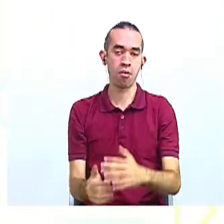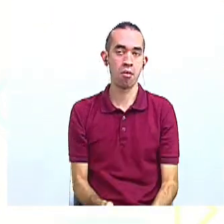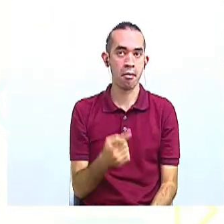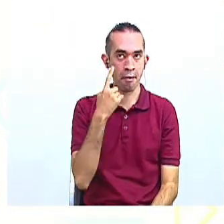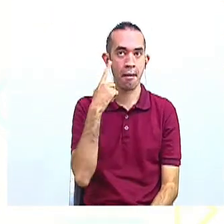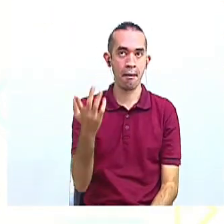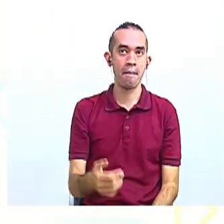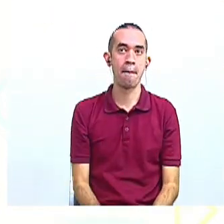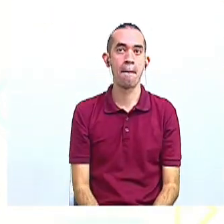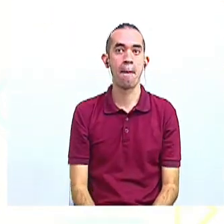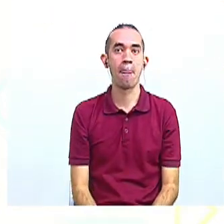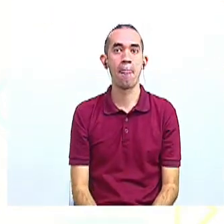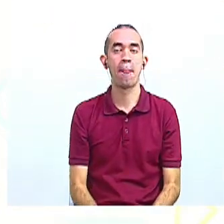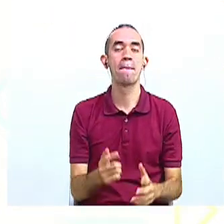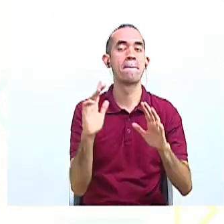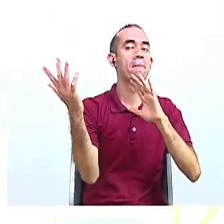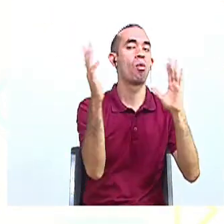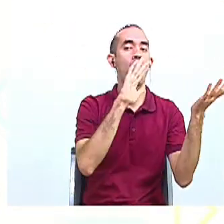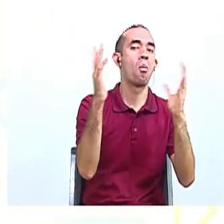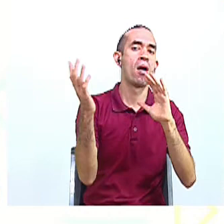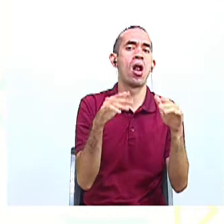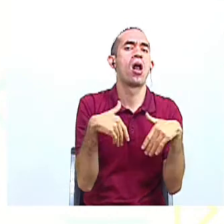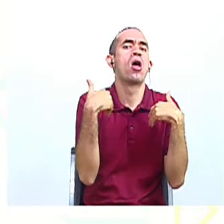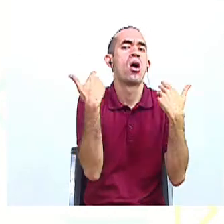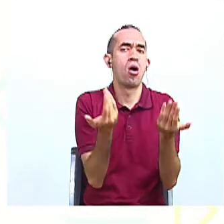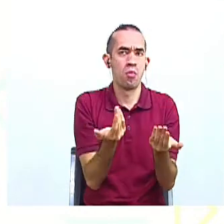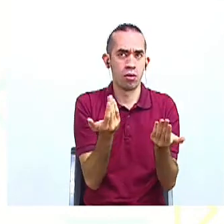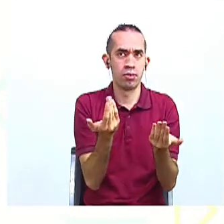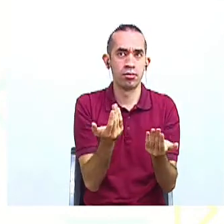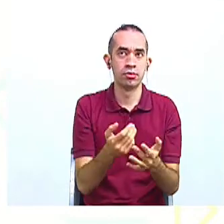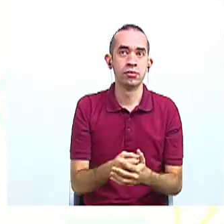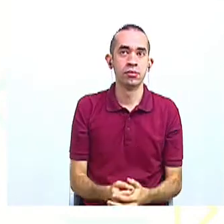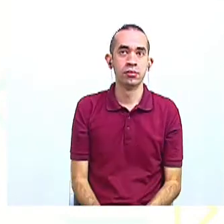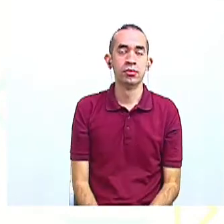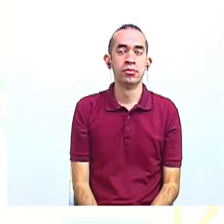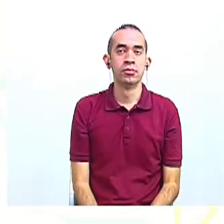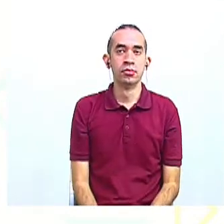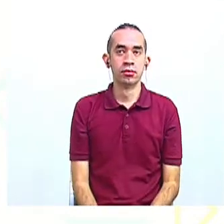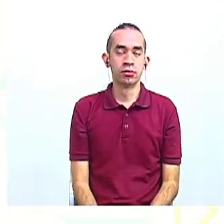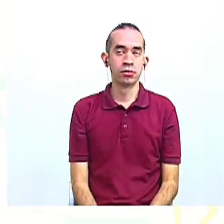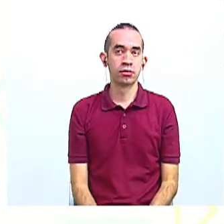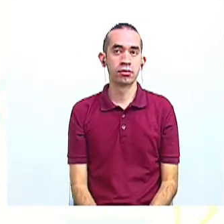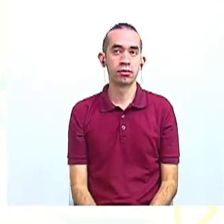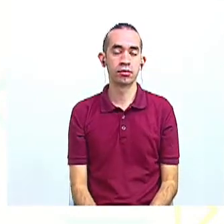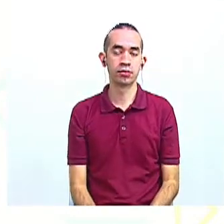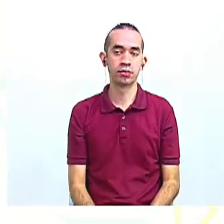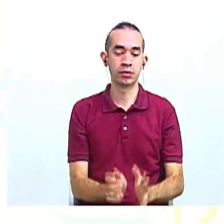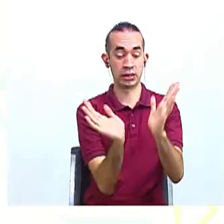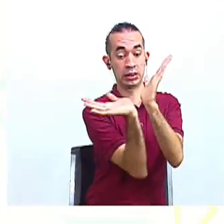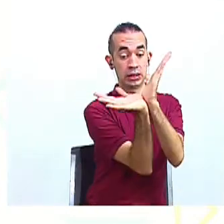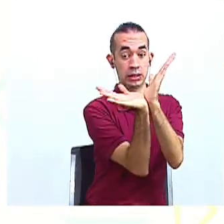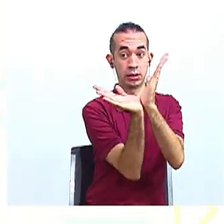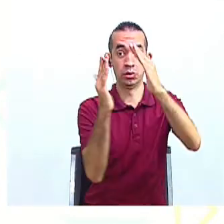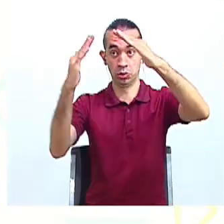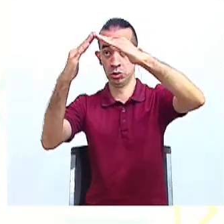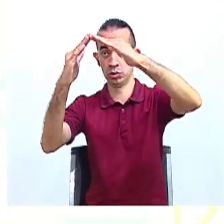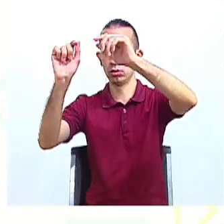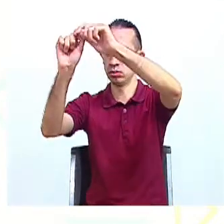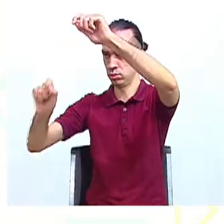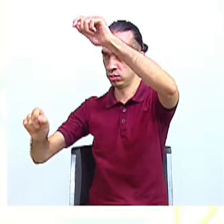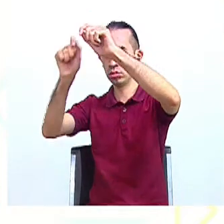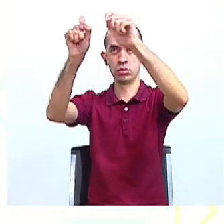Entonces, vamos a comparar de la siguiente forma. Vamos a comparar la medida de los